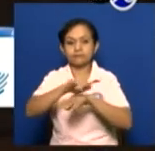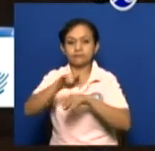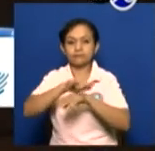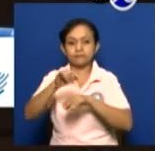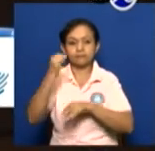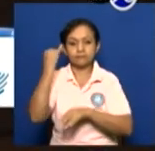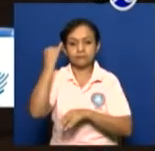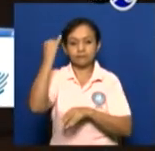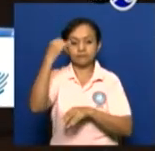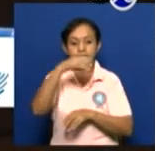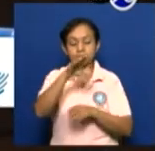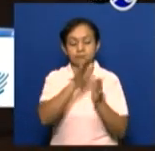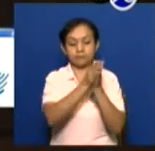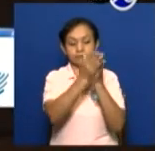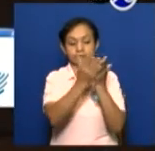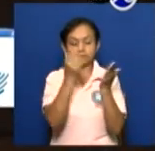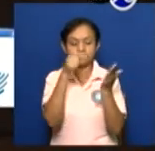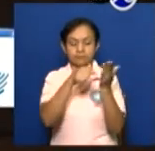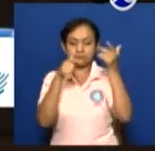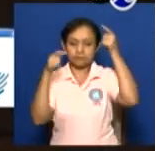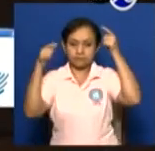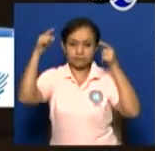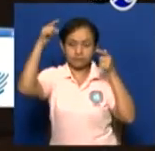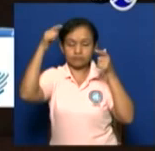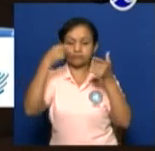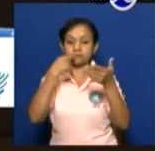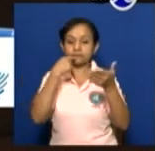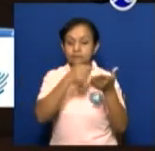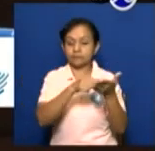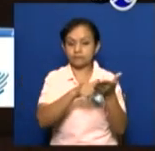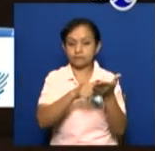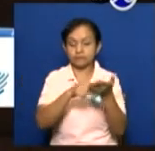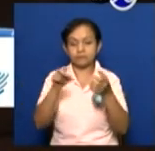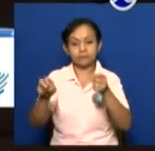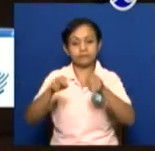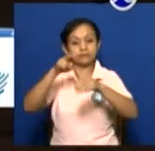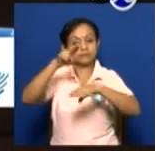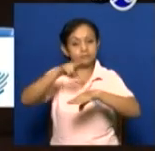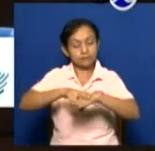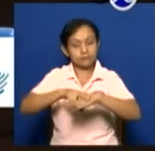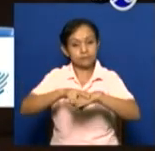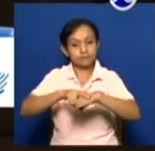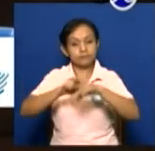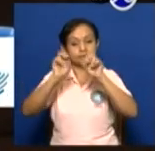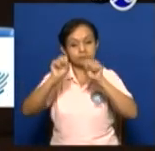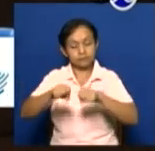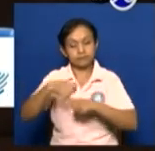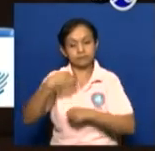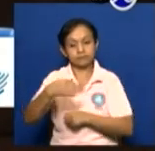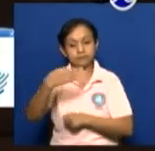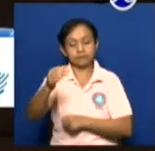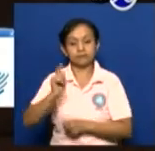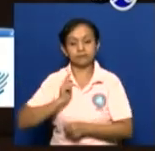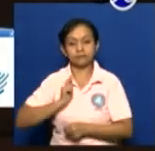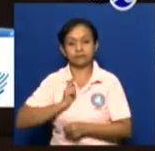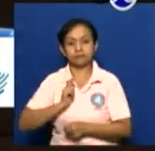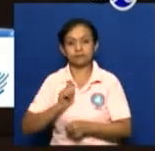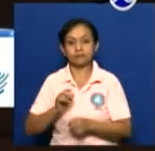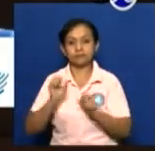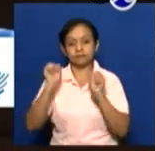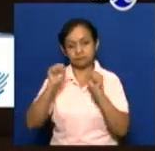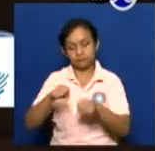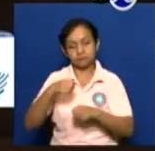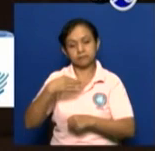ideario de Sandino, donde configura la nación que podíamos ser o llegar a